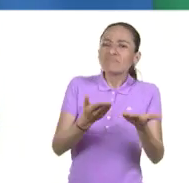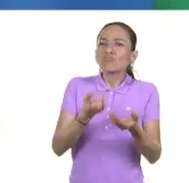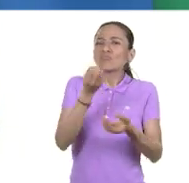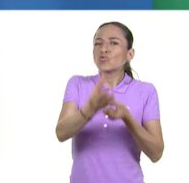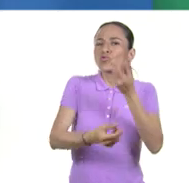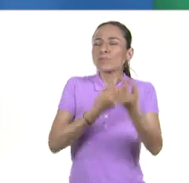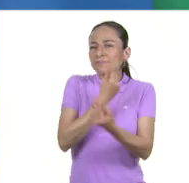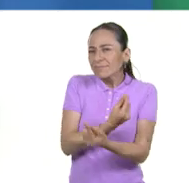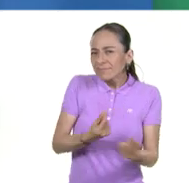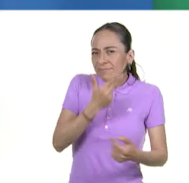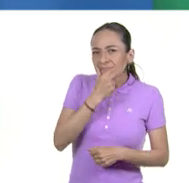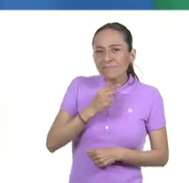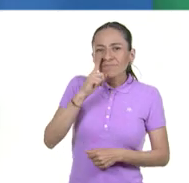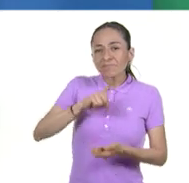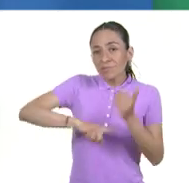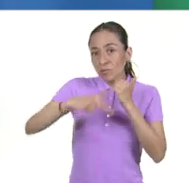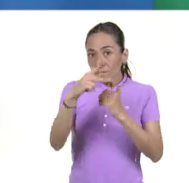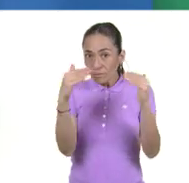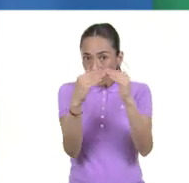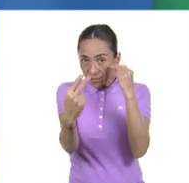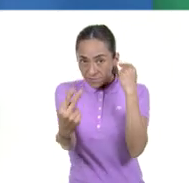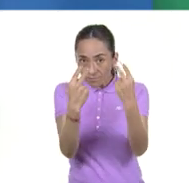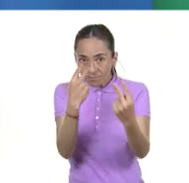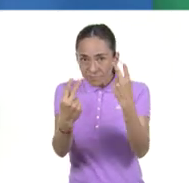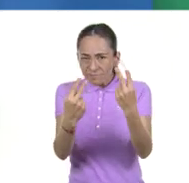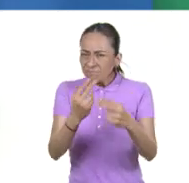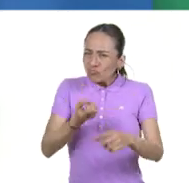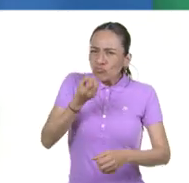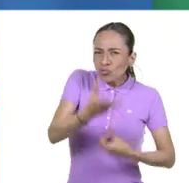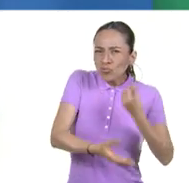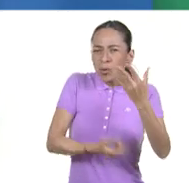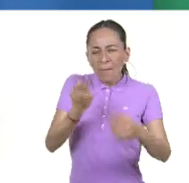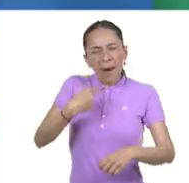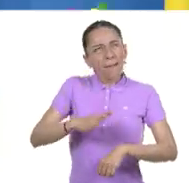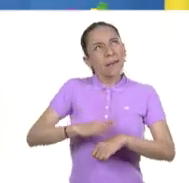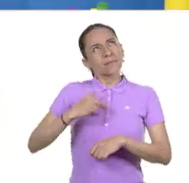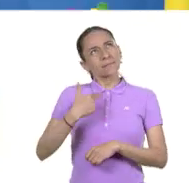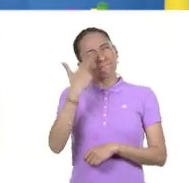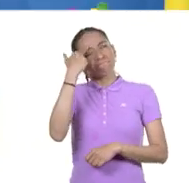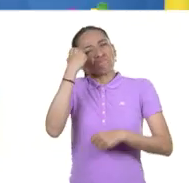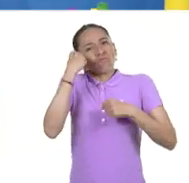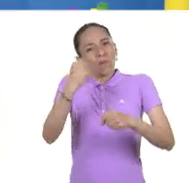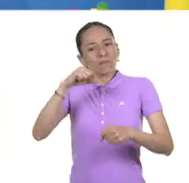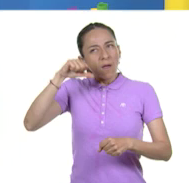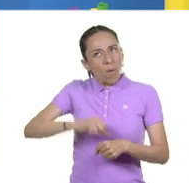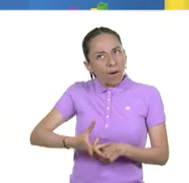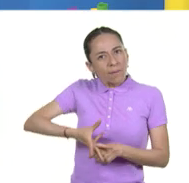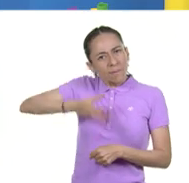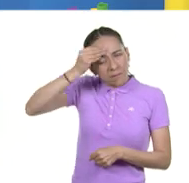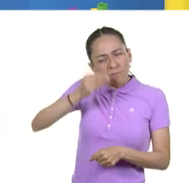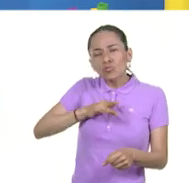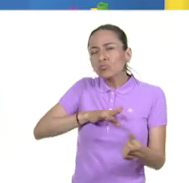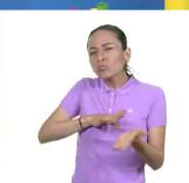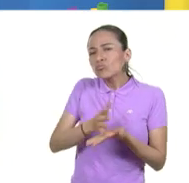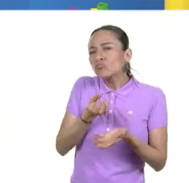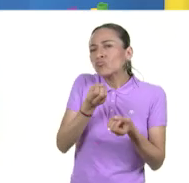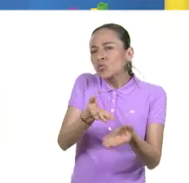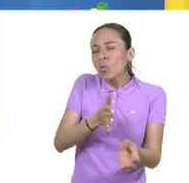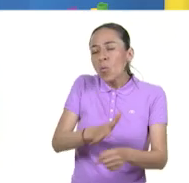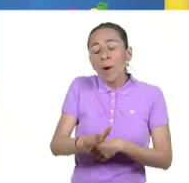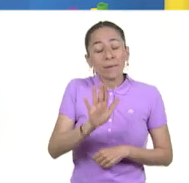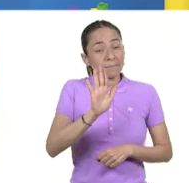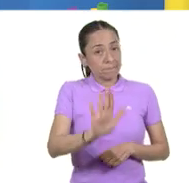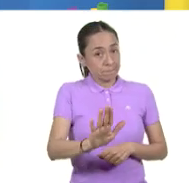y a las niñas que nos ven desde casa para reforzar lo que hemos aprendido hoy, maestro? Mira, lo primero que hay que decir es que